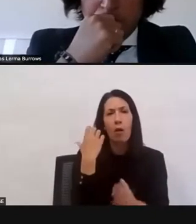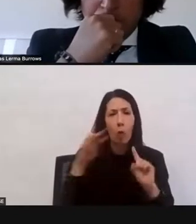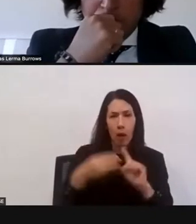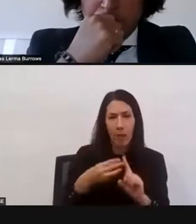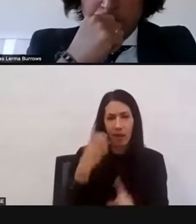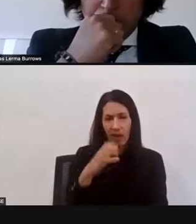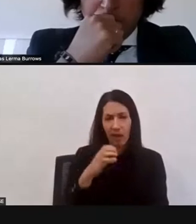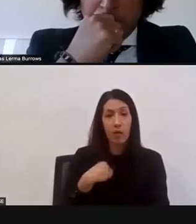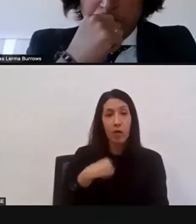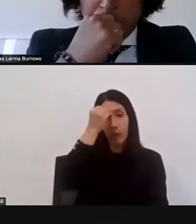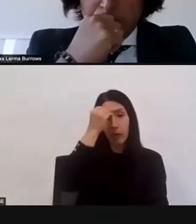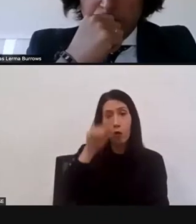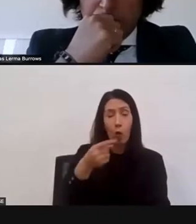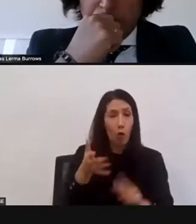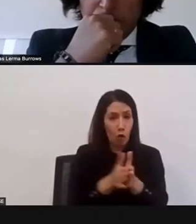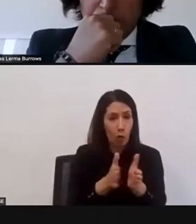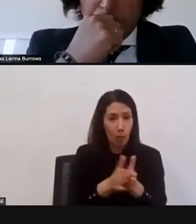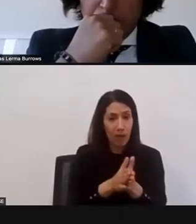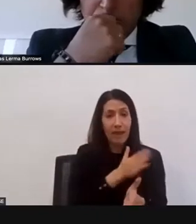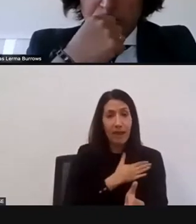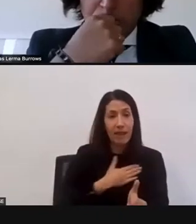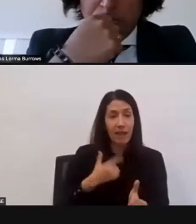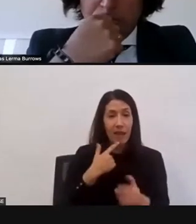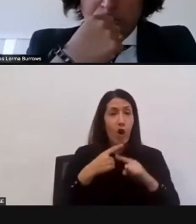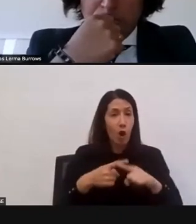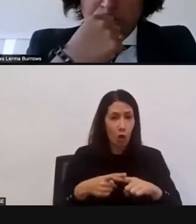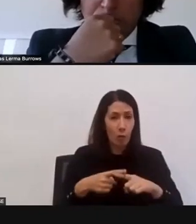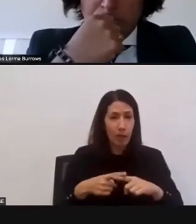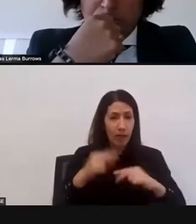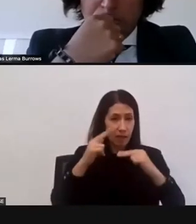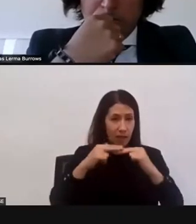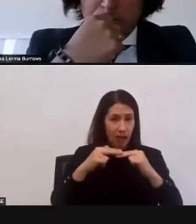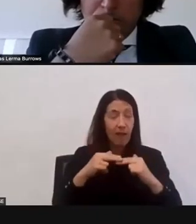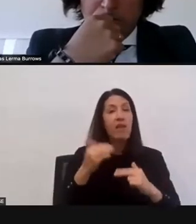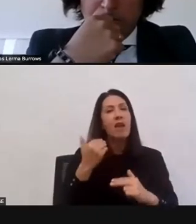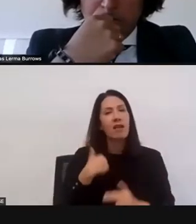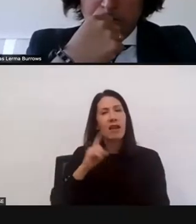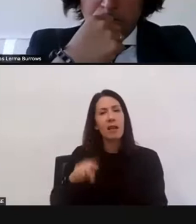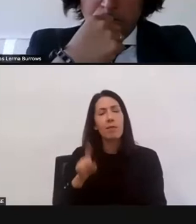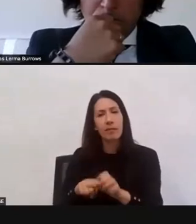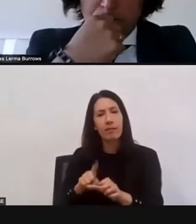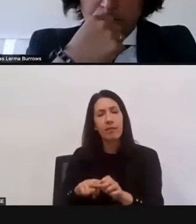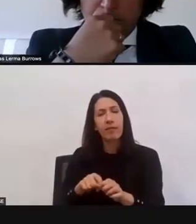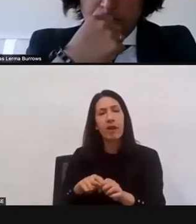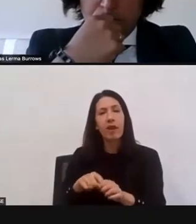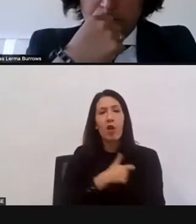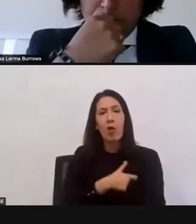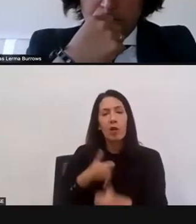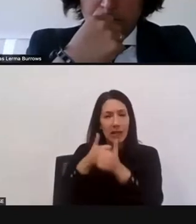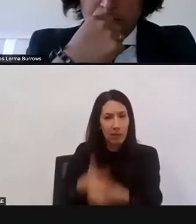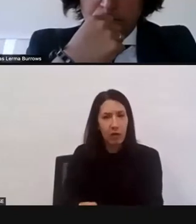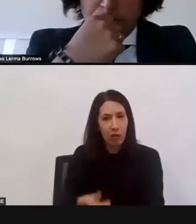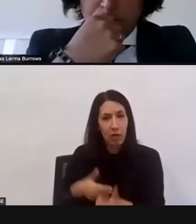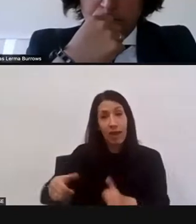Beatriz va luego a compartir el acceso a la misma. Estamos participando en la comisión de seguimiento de lo que va a ser el